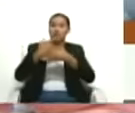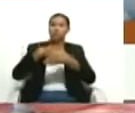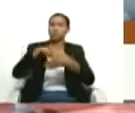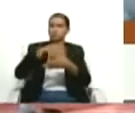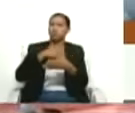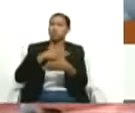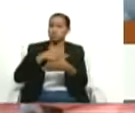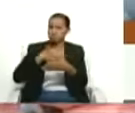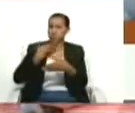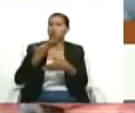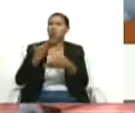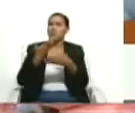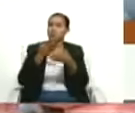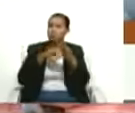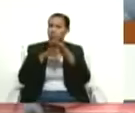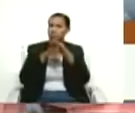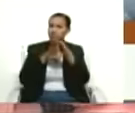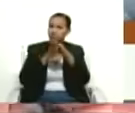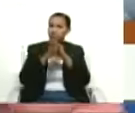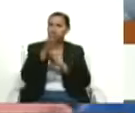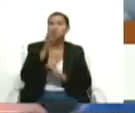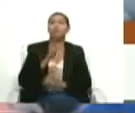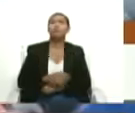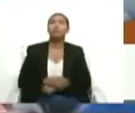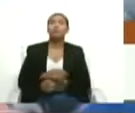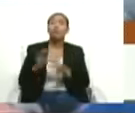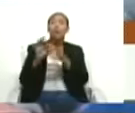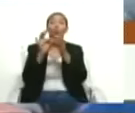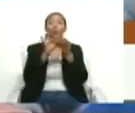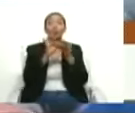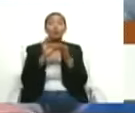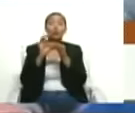modelo rentista, y en Unión Nacional